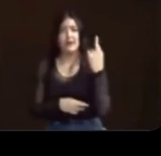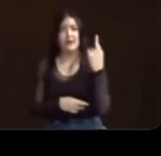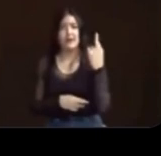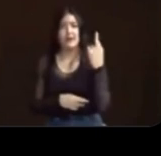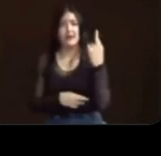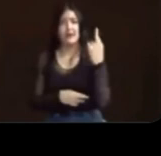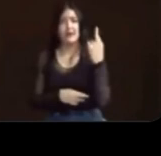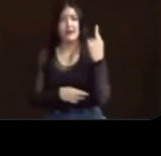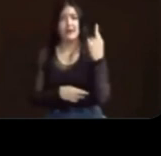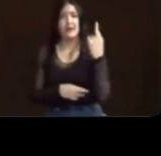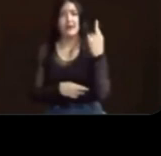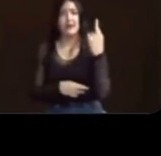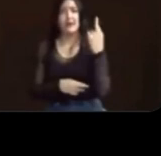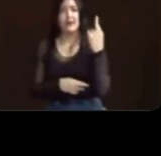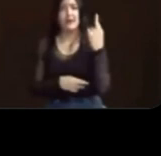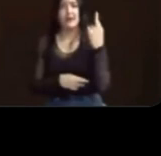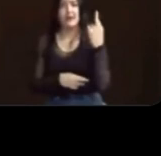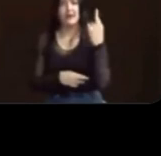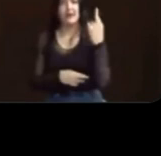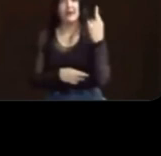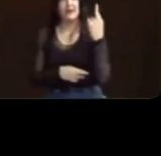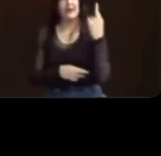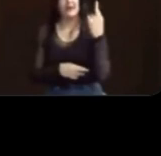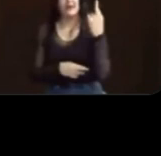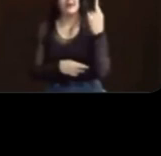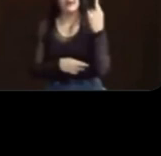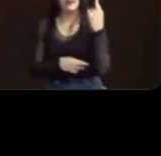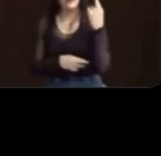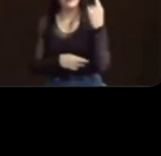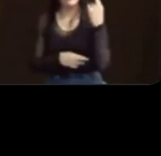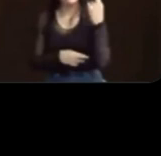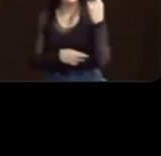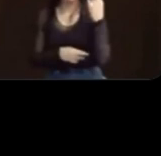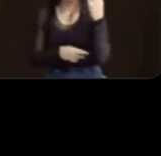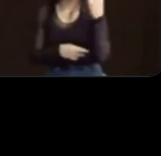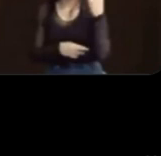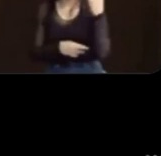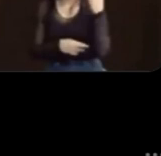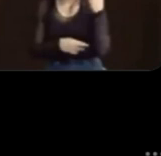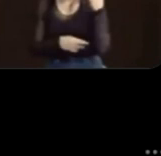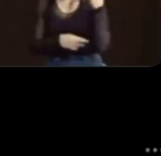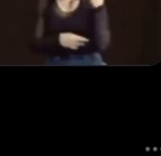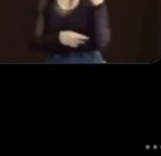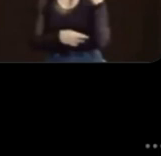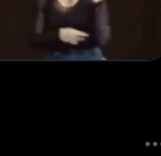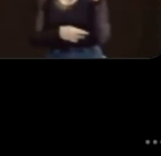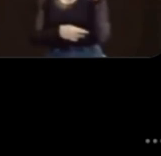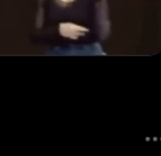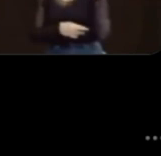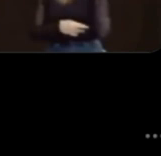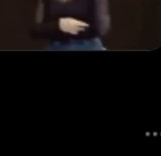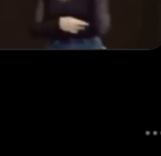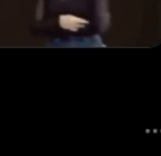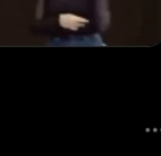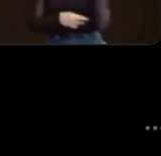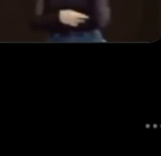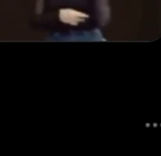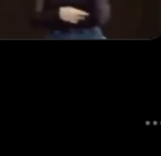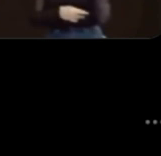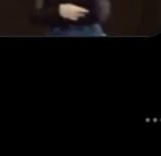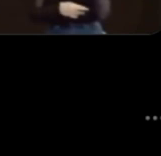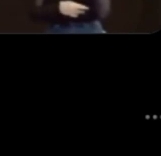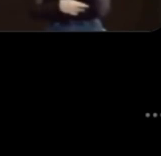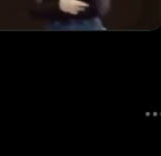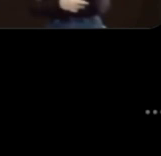declaraciones por redes sociales del canciller Álvaro Leiva, que son absolutamente groseras con el embajador del Estado de